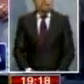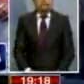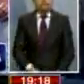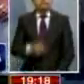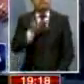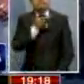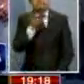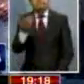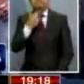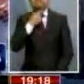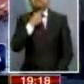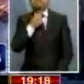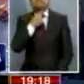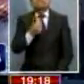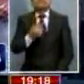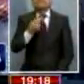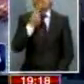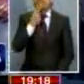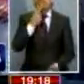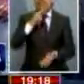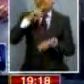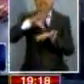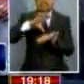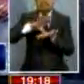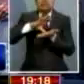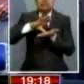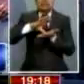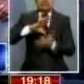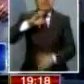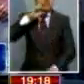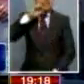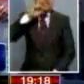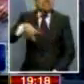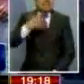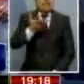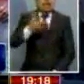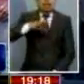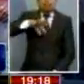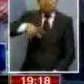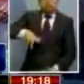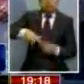Quieren vivir en un país sin delincuencia.